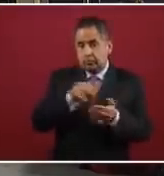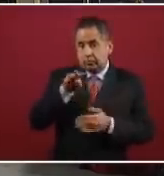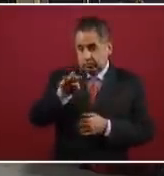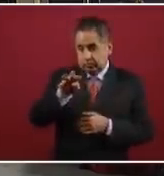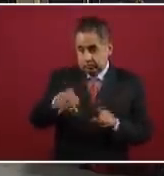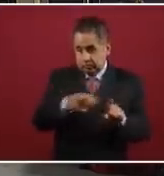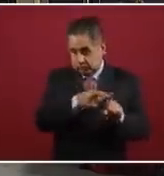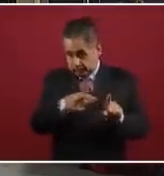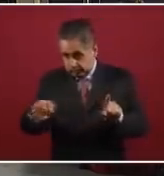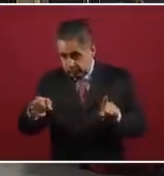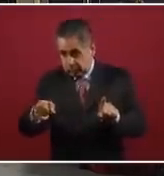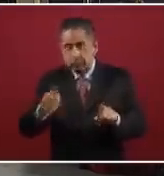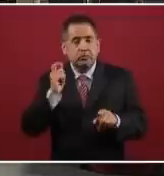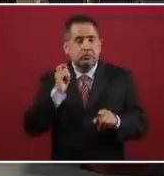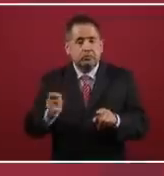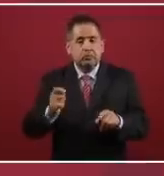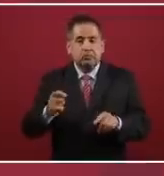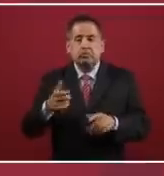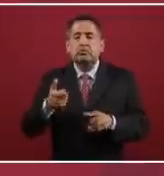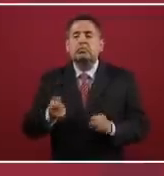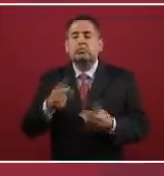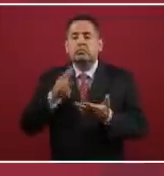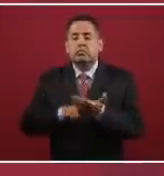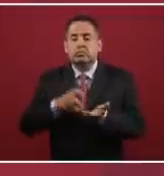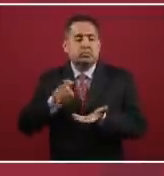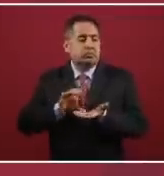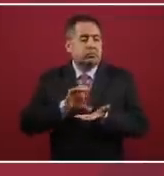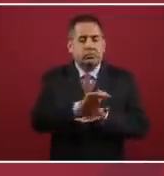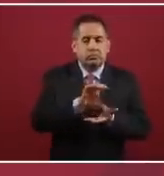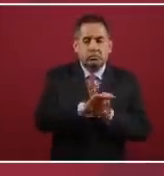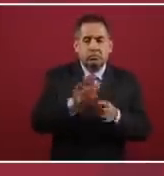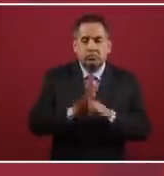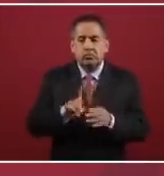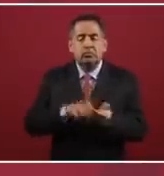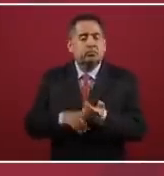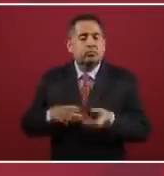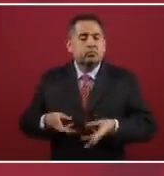2019 se tiene estimado un